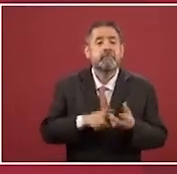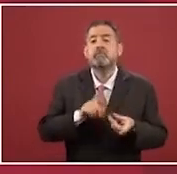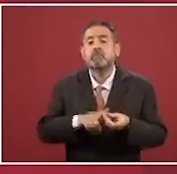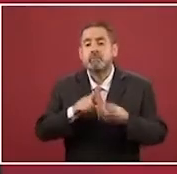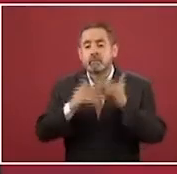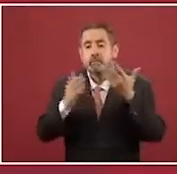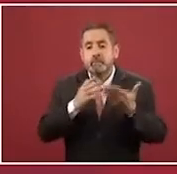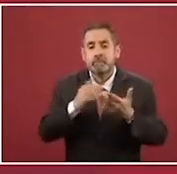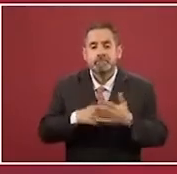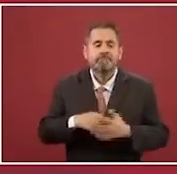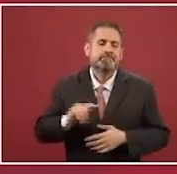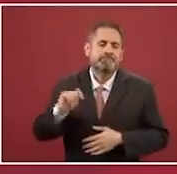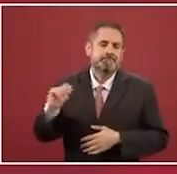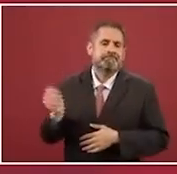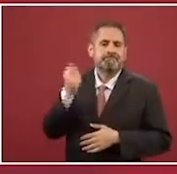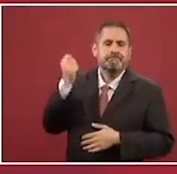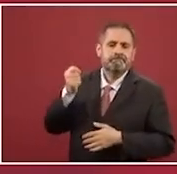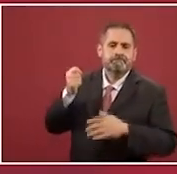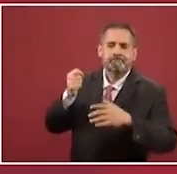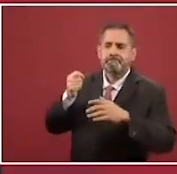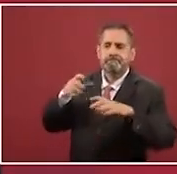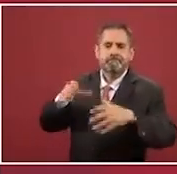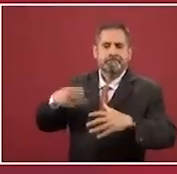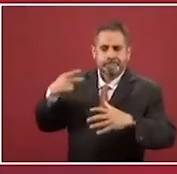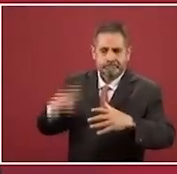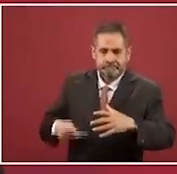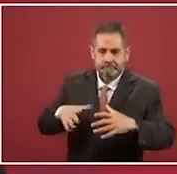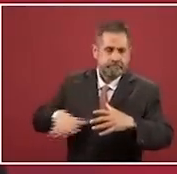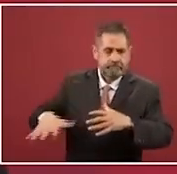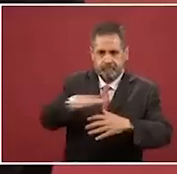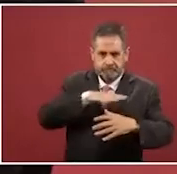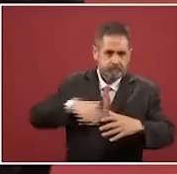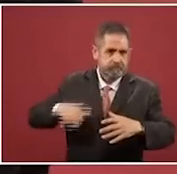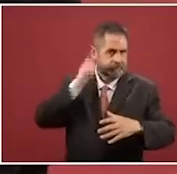egresados de tecnológicos de la región,